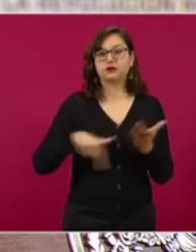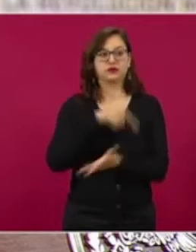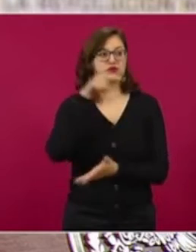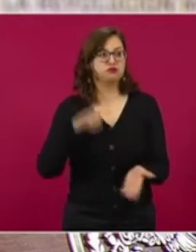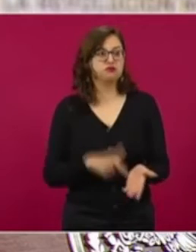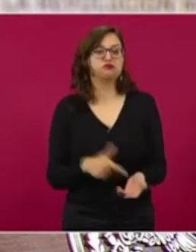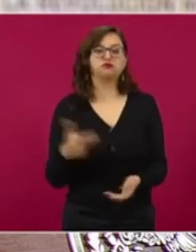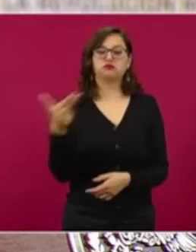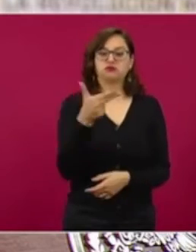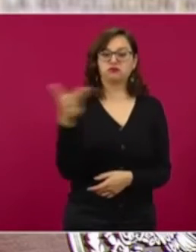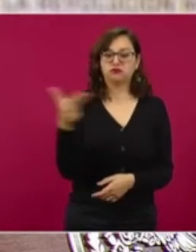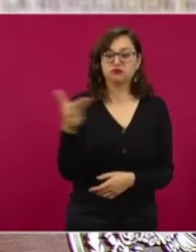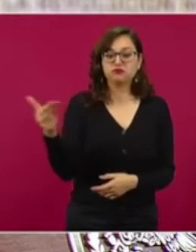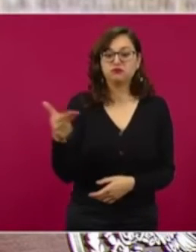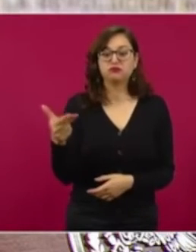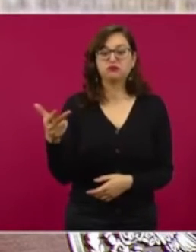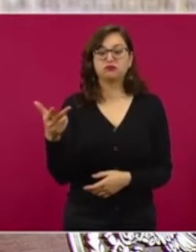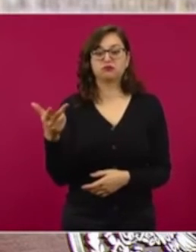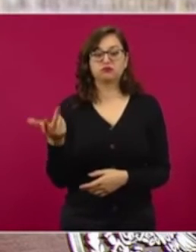restaurantes,